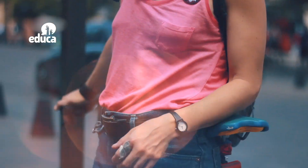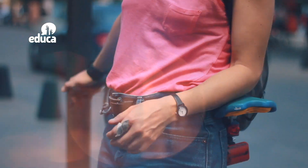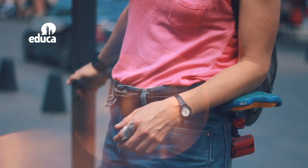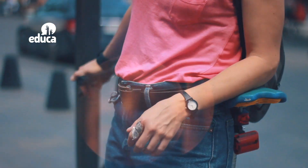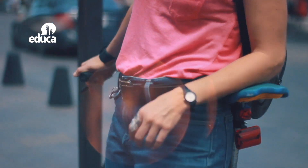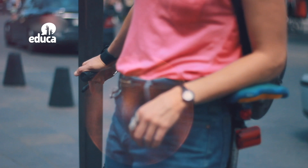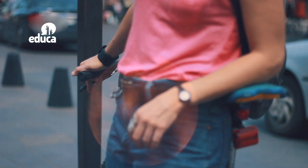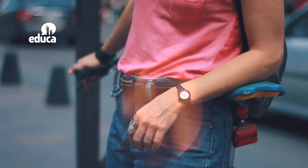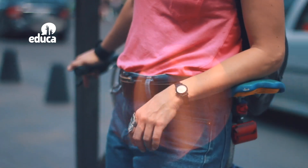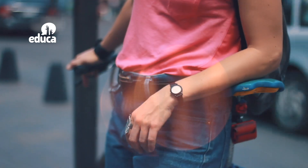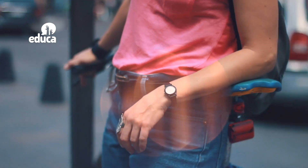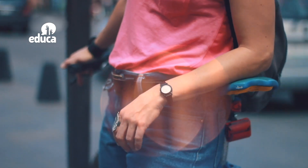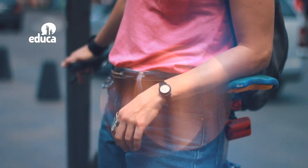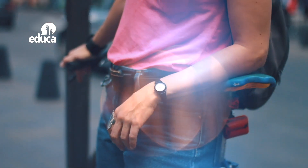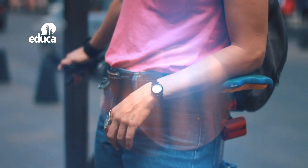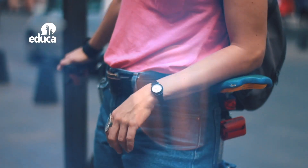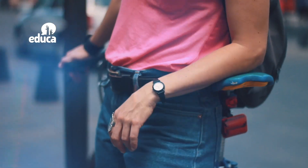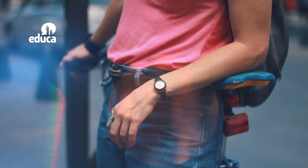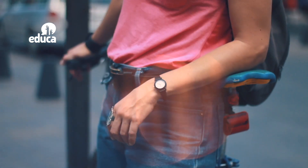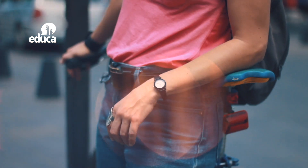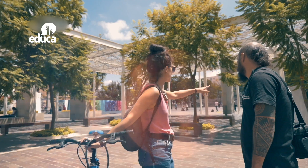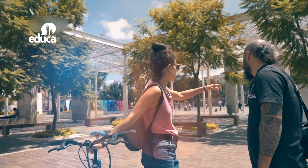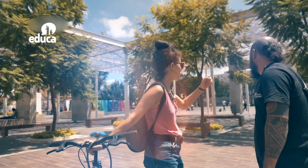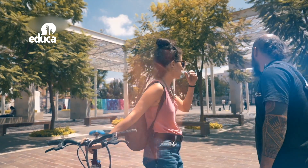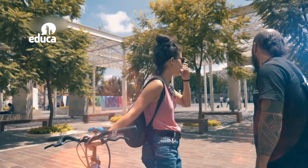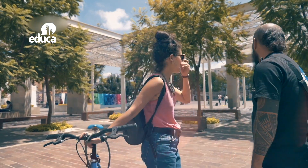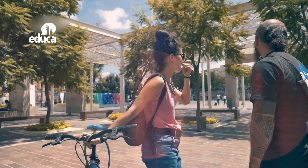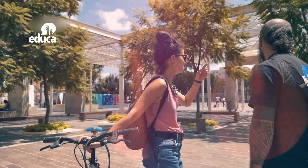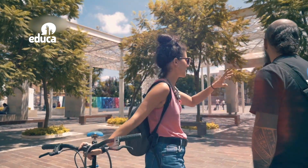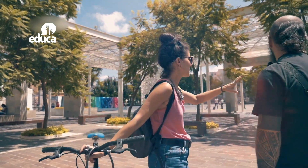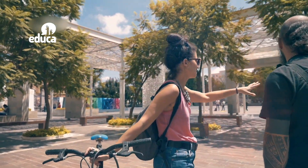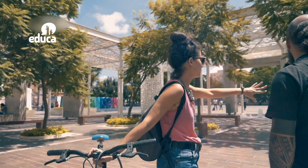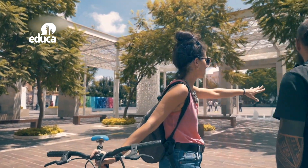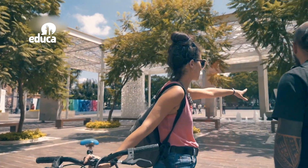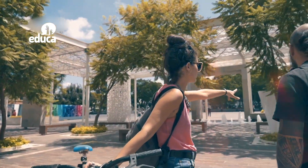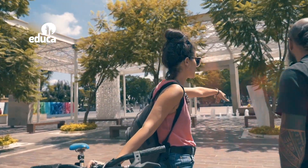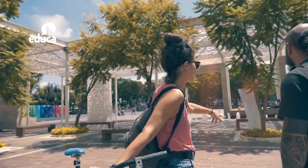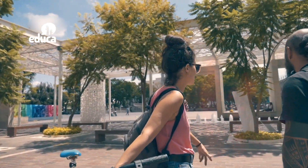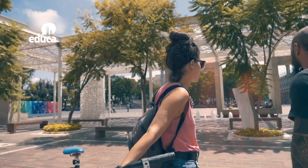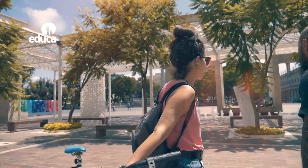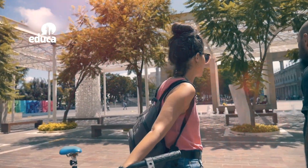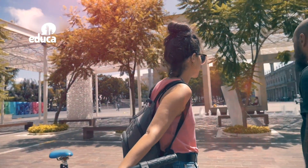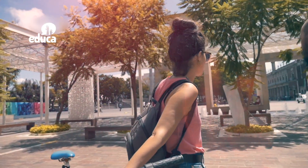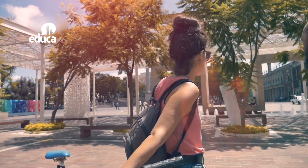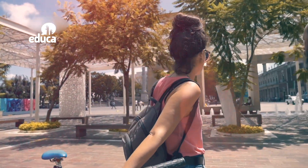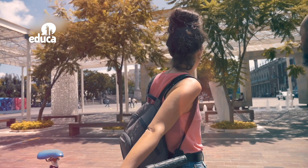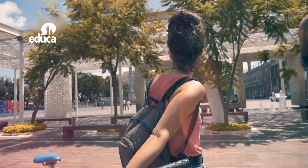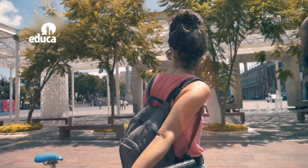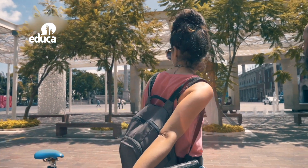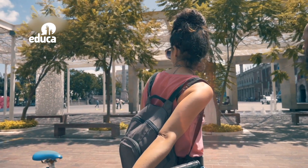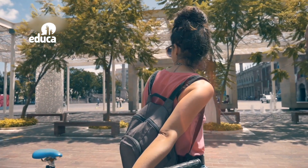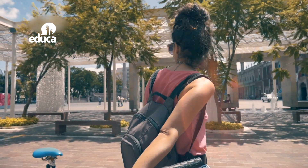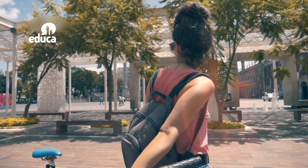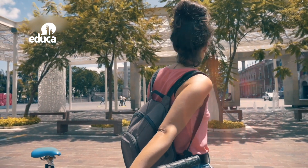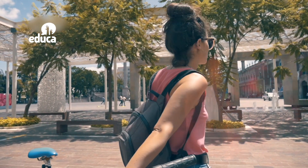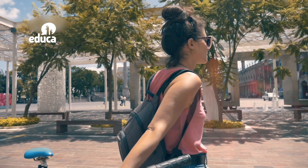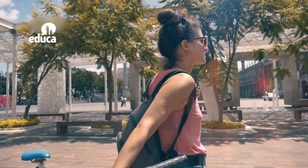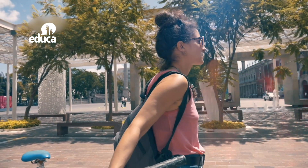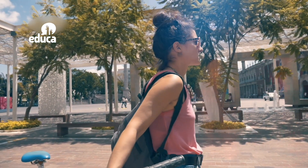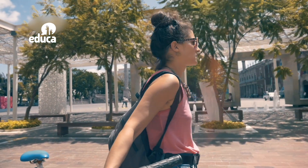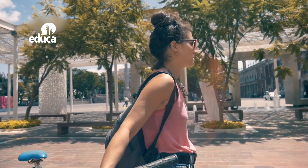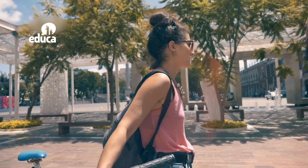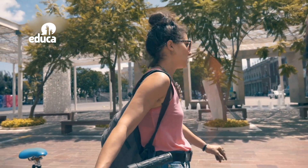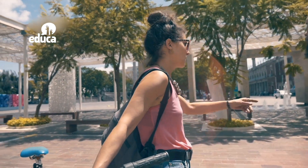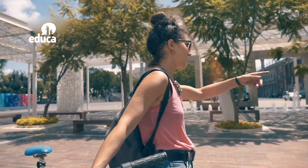varía mucho. Sí que me parece importante, al menos a mí en mi trabajo, después regalarle todo este